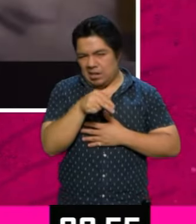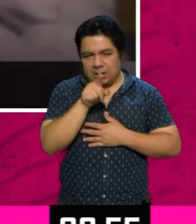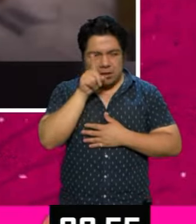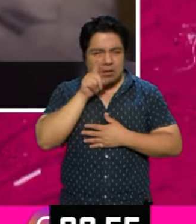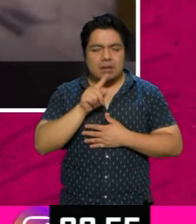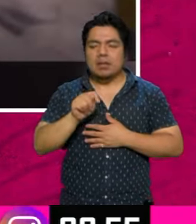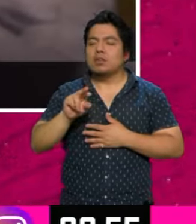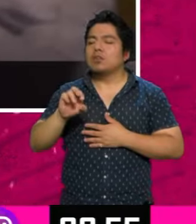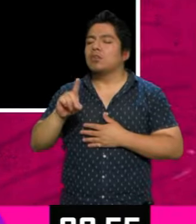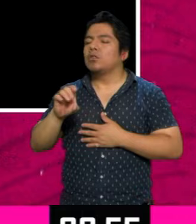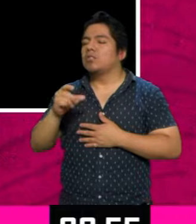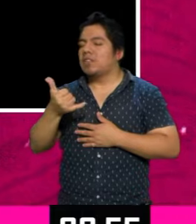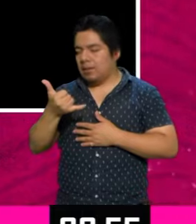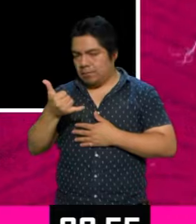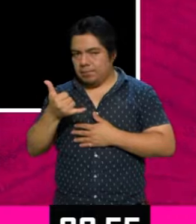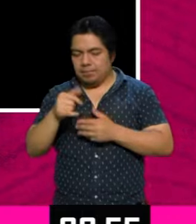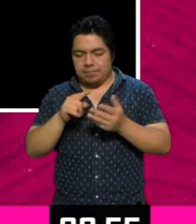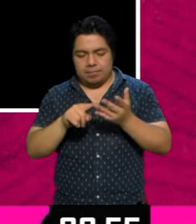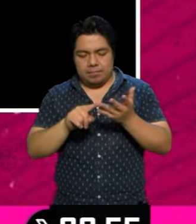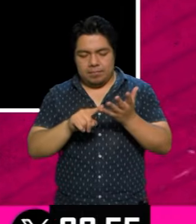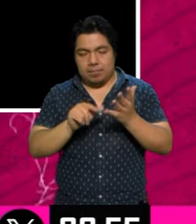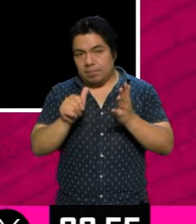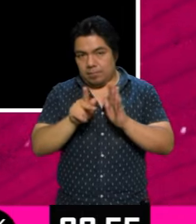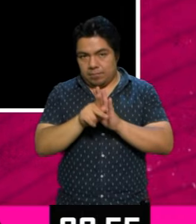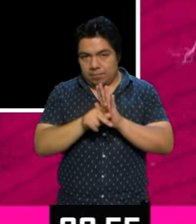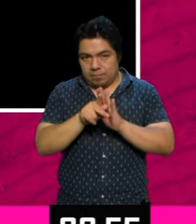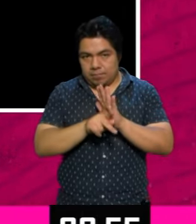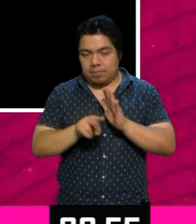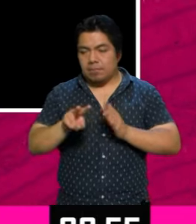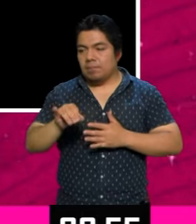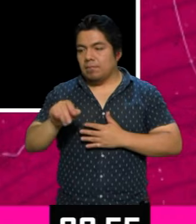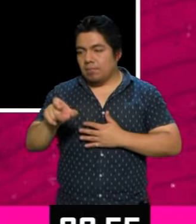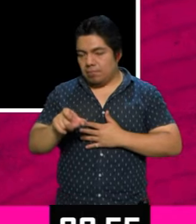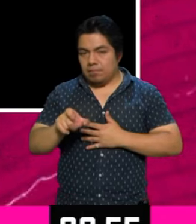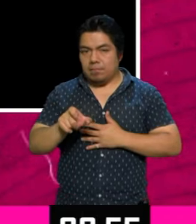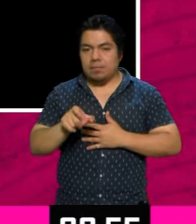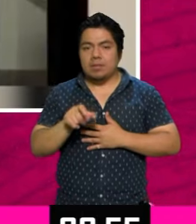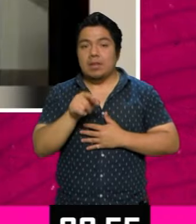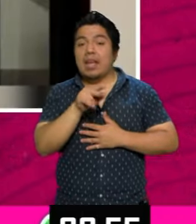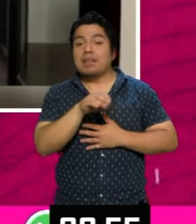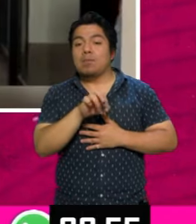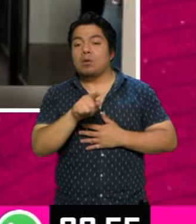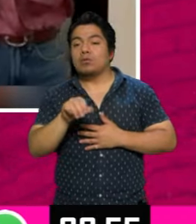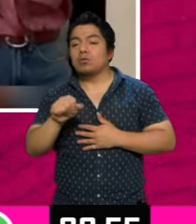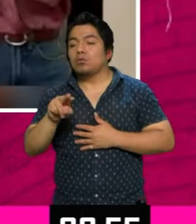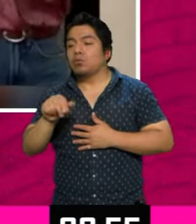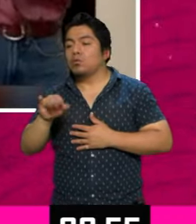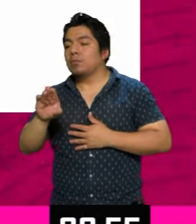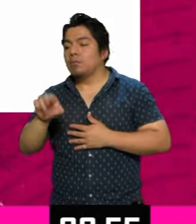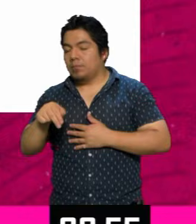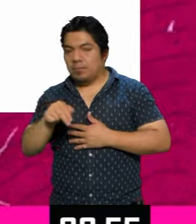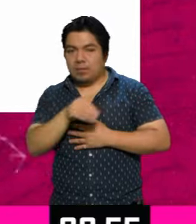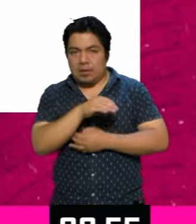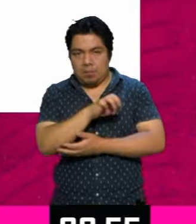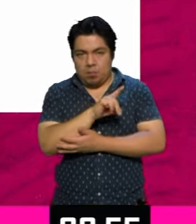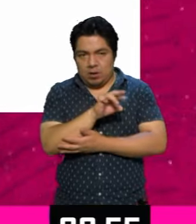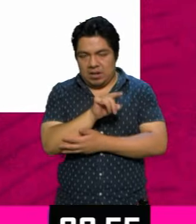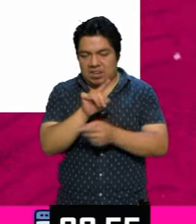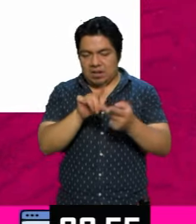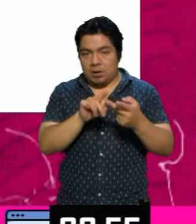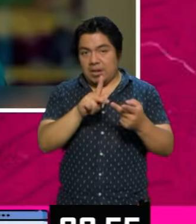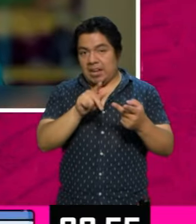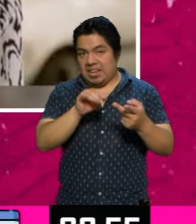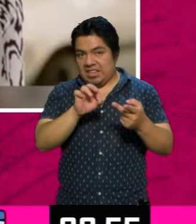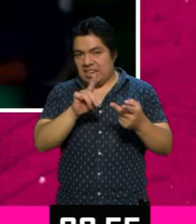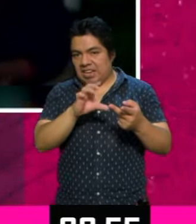Tuesday. Okay. Luego, otra peli para casita, está en ViX y se llama Es por su bien. está protagonizada por Mónica Huarte, Kate del